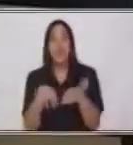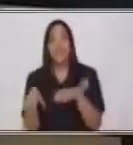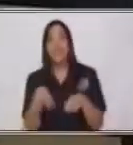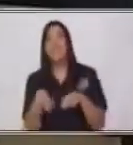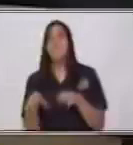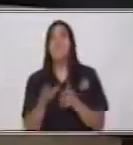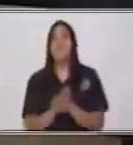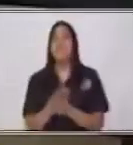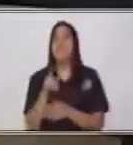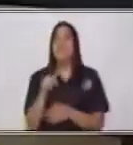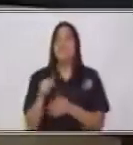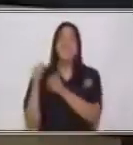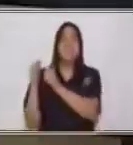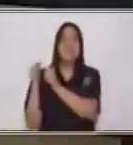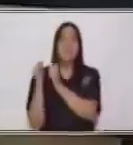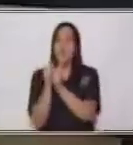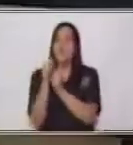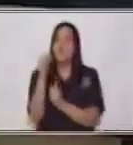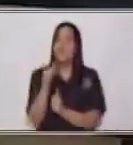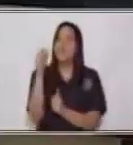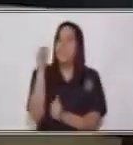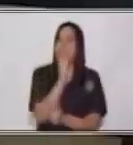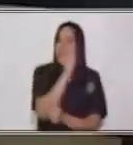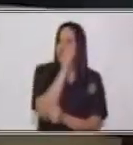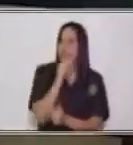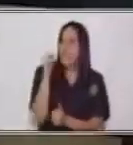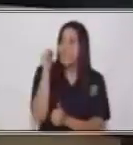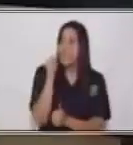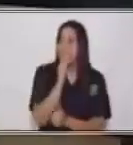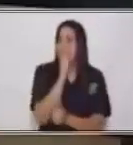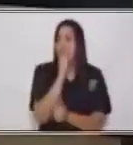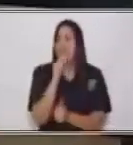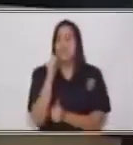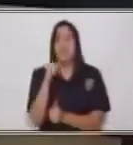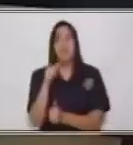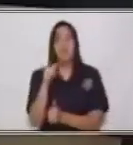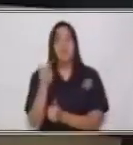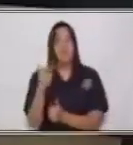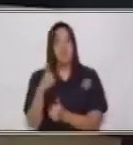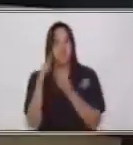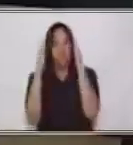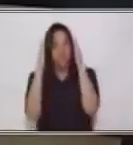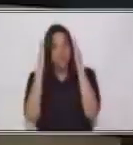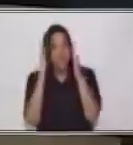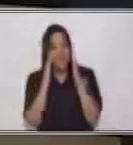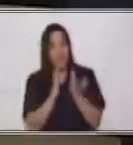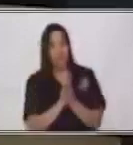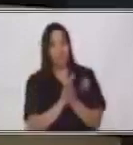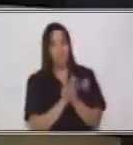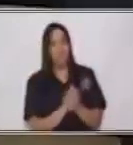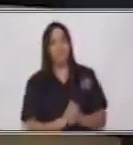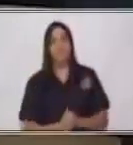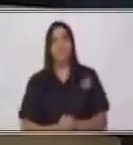y que me acompañes en la canción que vamos a escuchar.